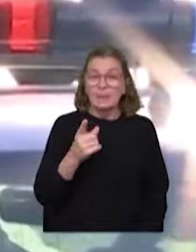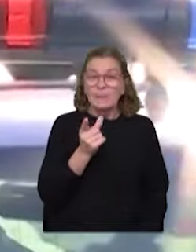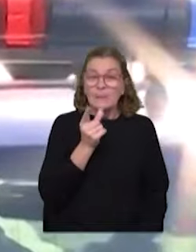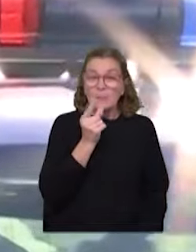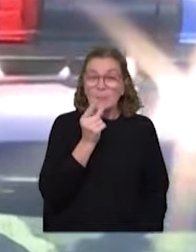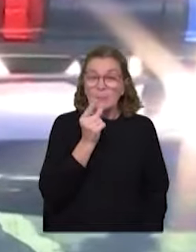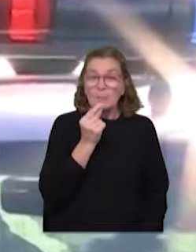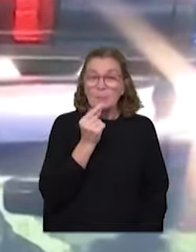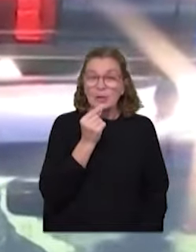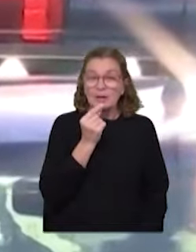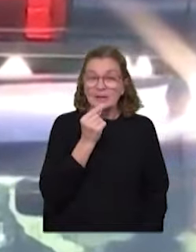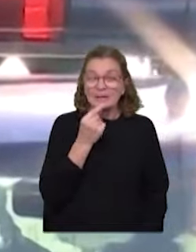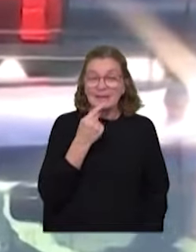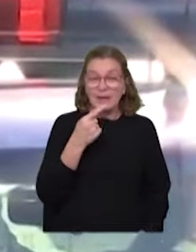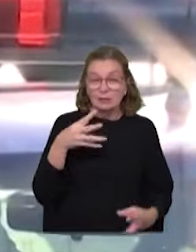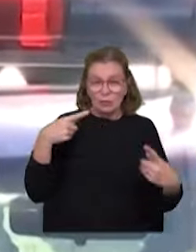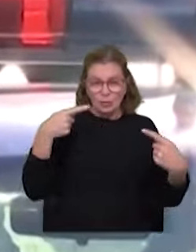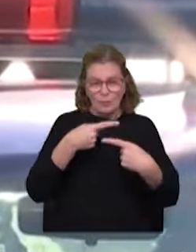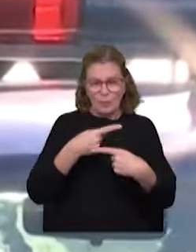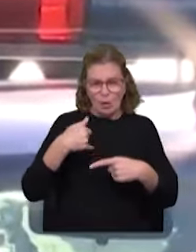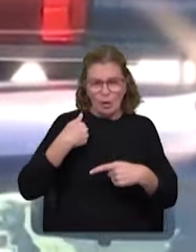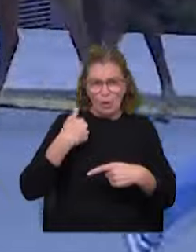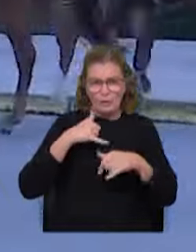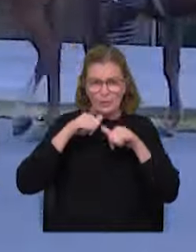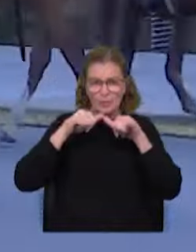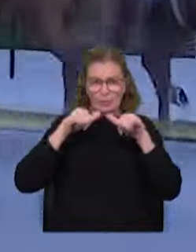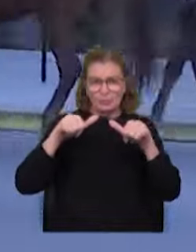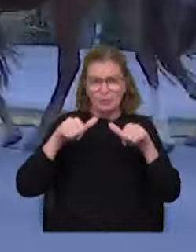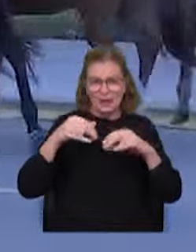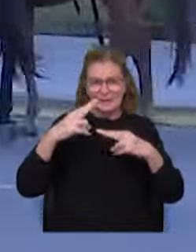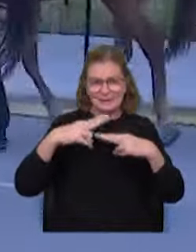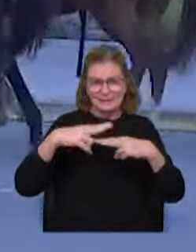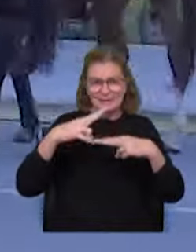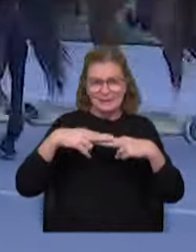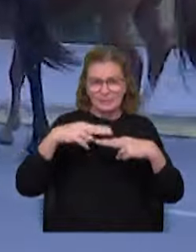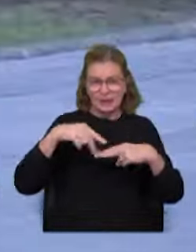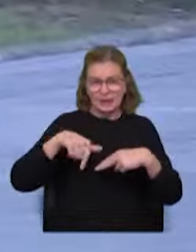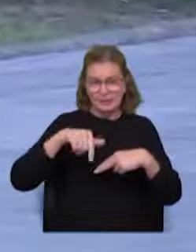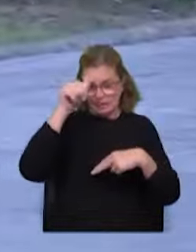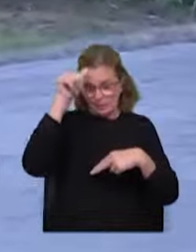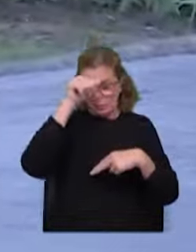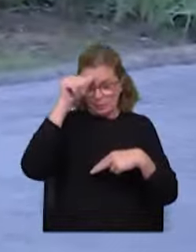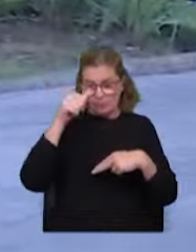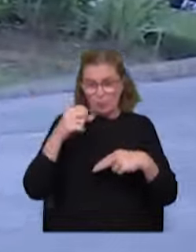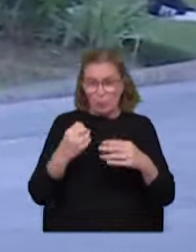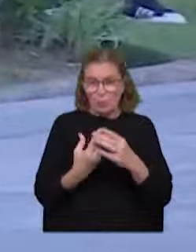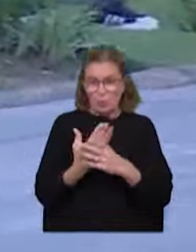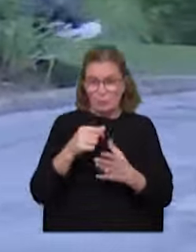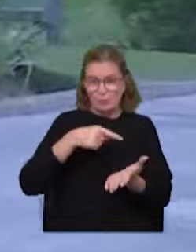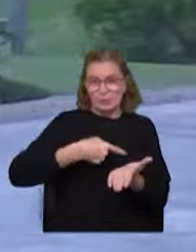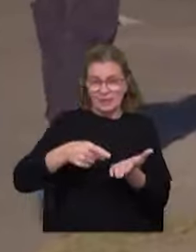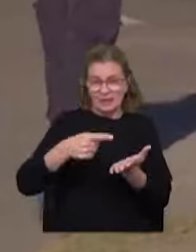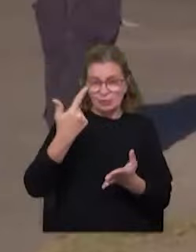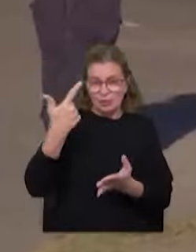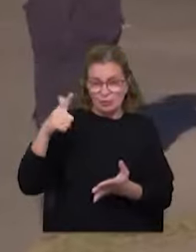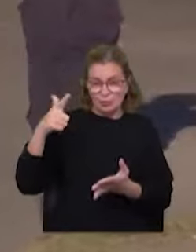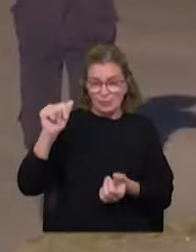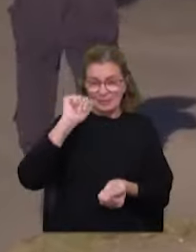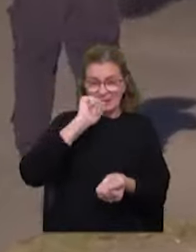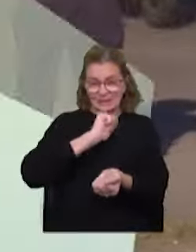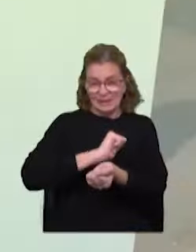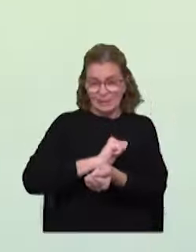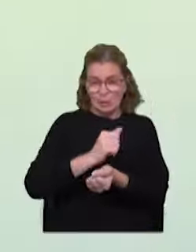intervino en una pelea entre bandas de jóvenes promocionadas desde las redes sociales para este domingo en el nuevo centro shopping que terminó con detenidos y